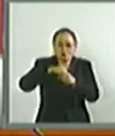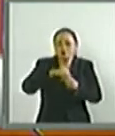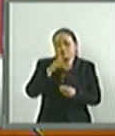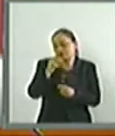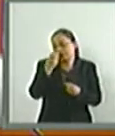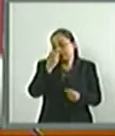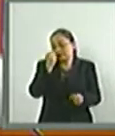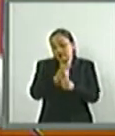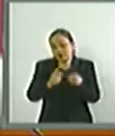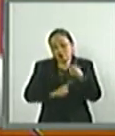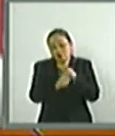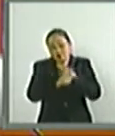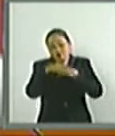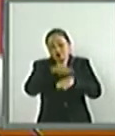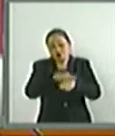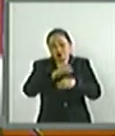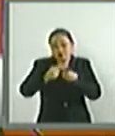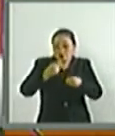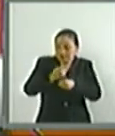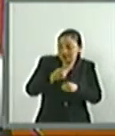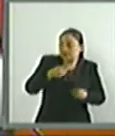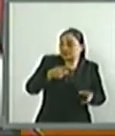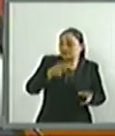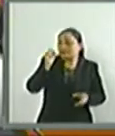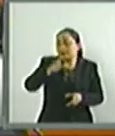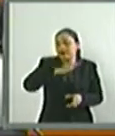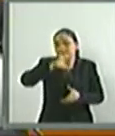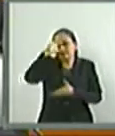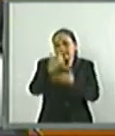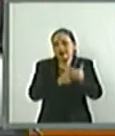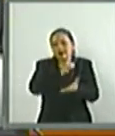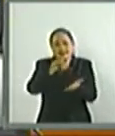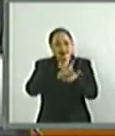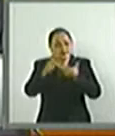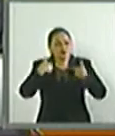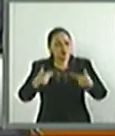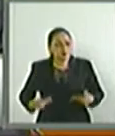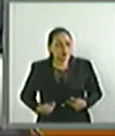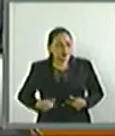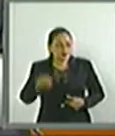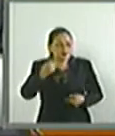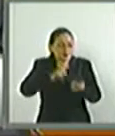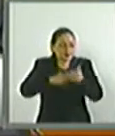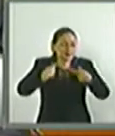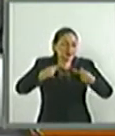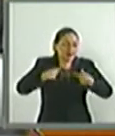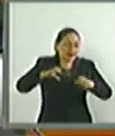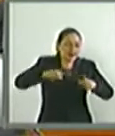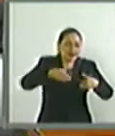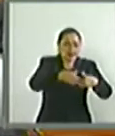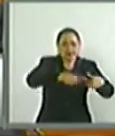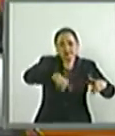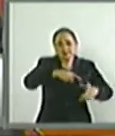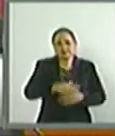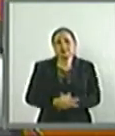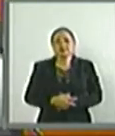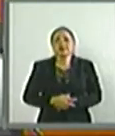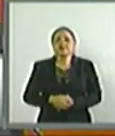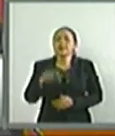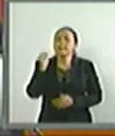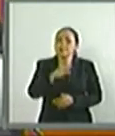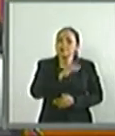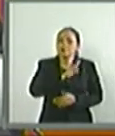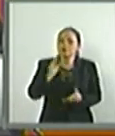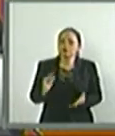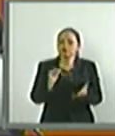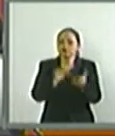un problema de seguridad y de estancia, sino también violaciones a los derechos humanos de los internos. Igualmente, se plantea incluir